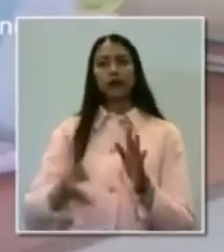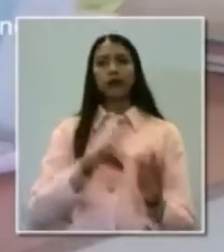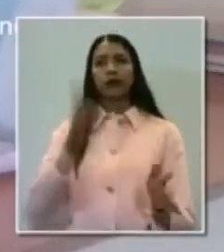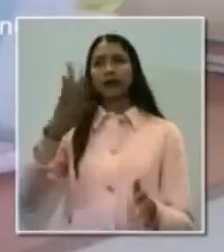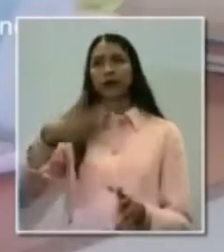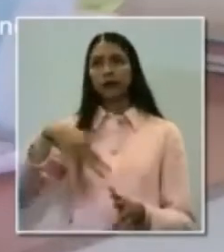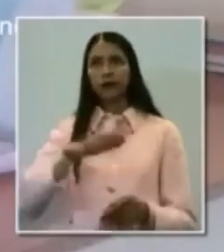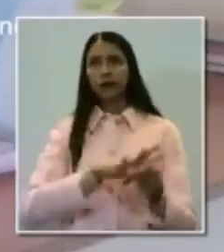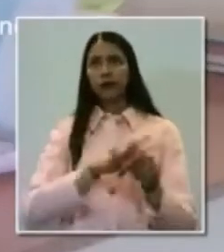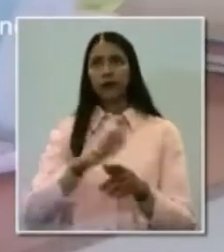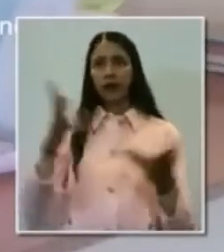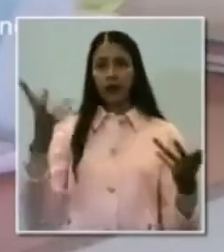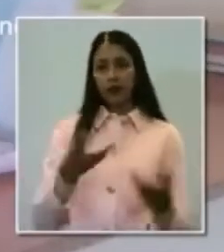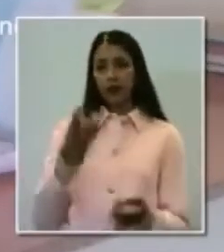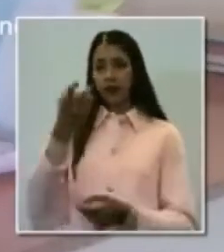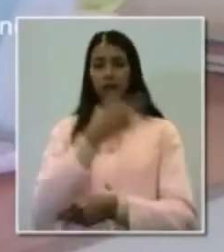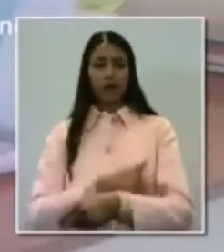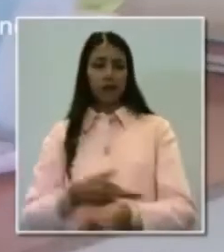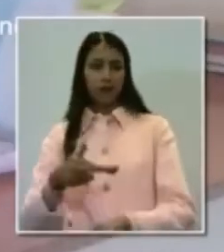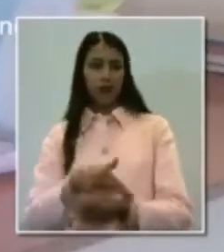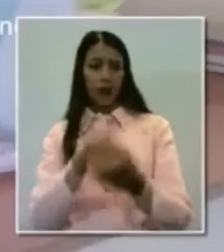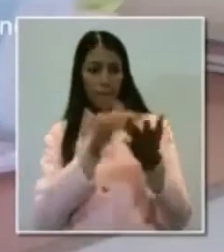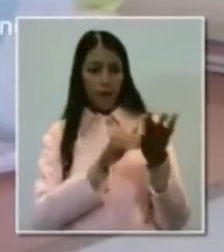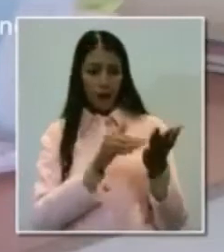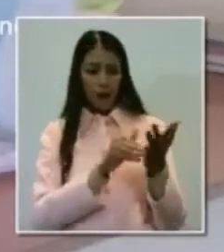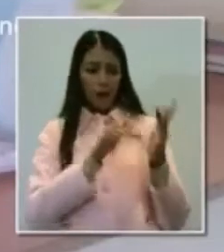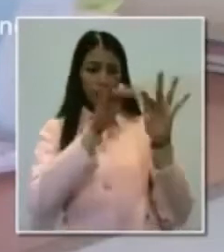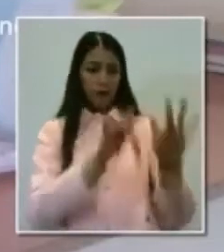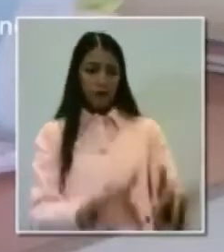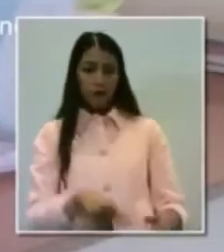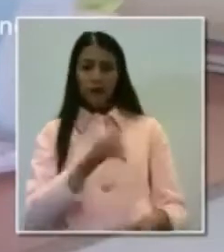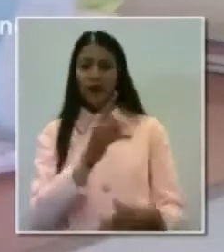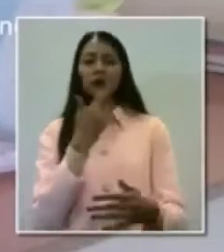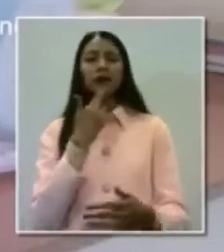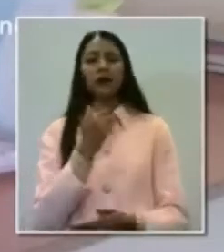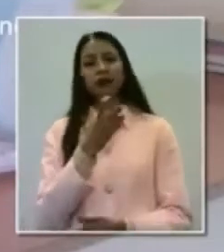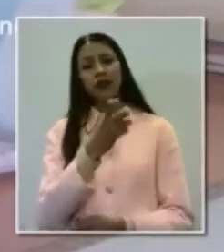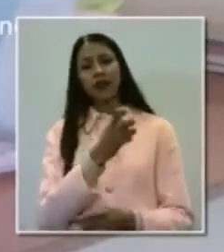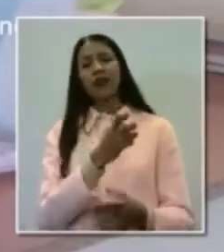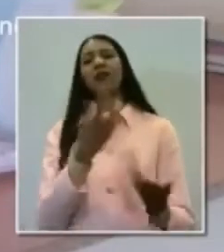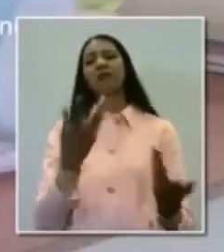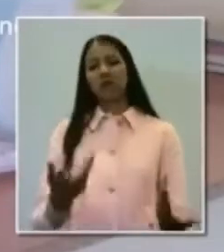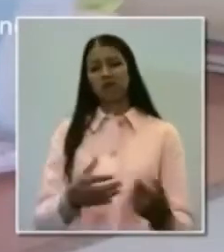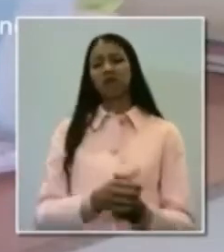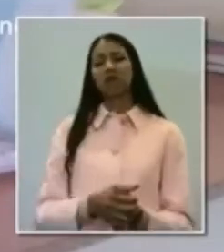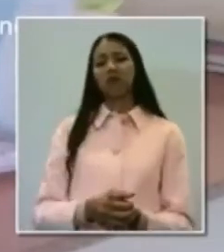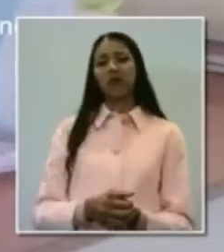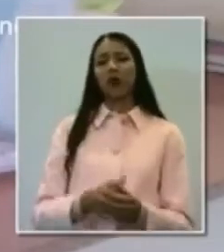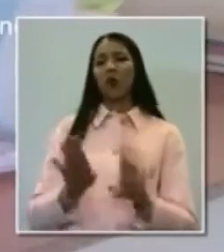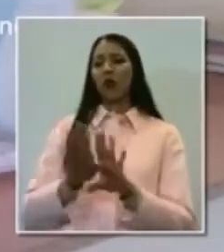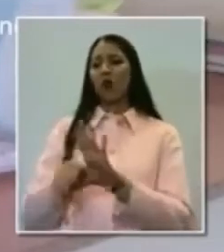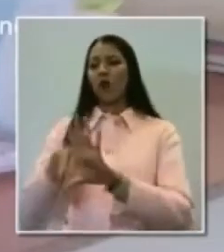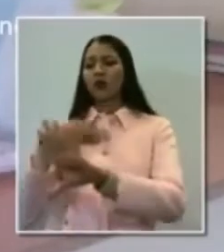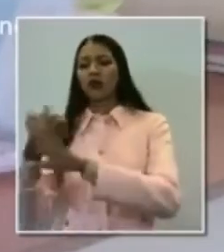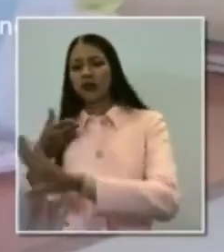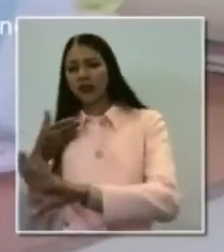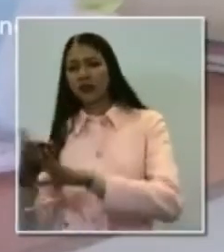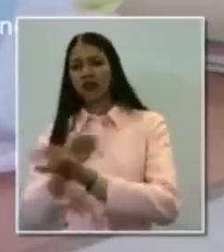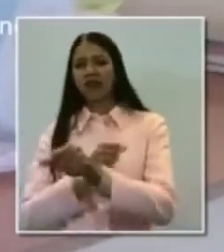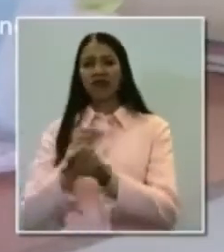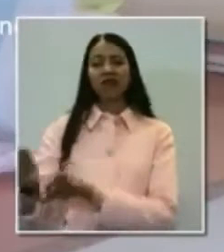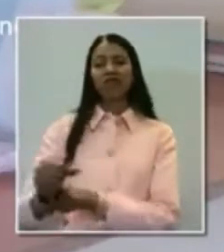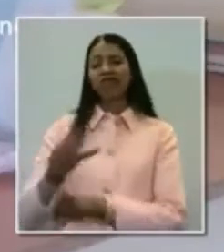la alternativa de generar esos documentos y de nada sirve esta violencia porque tenemos claro que los temas se tienen que hacer de manera